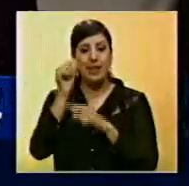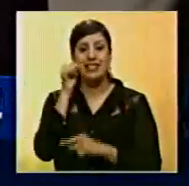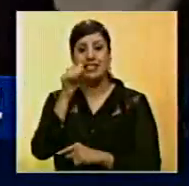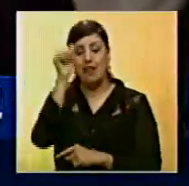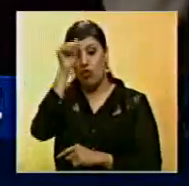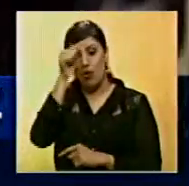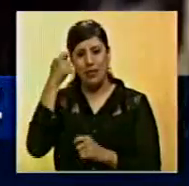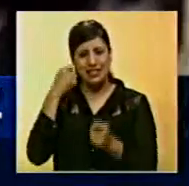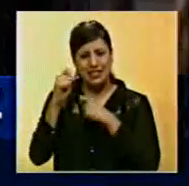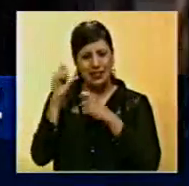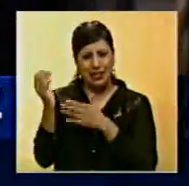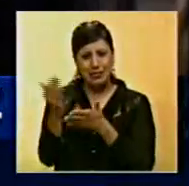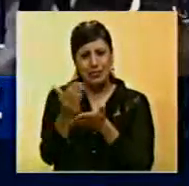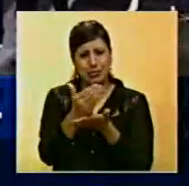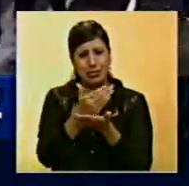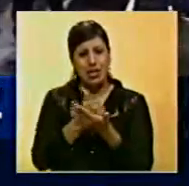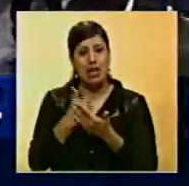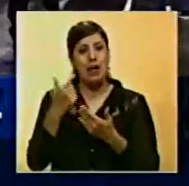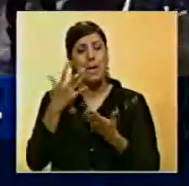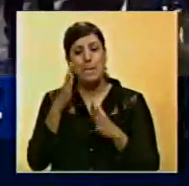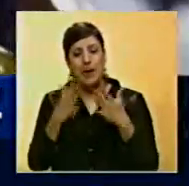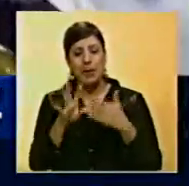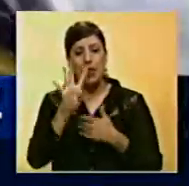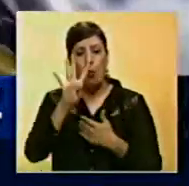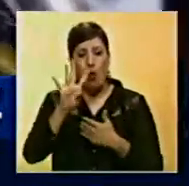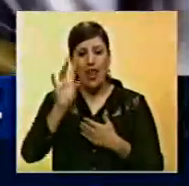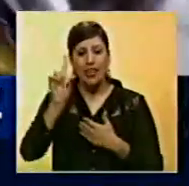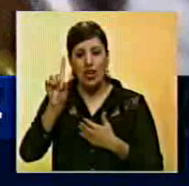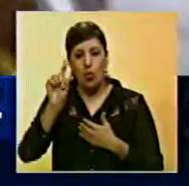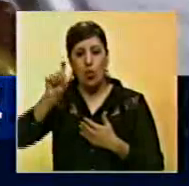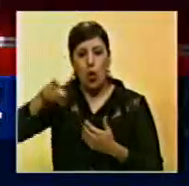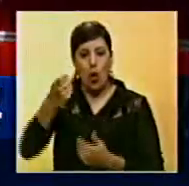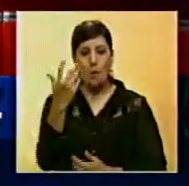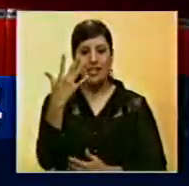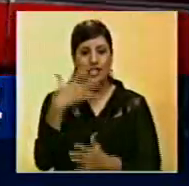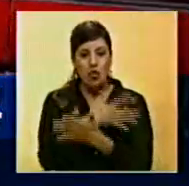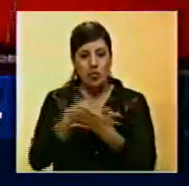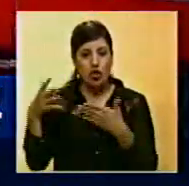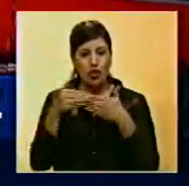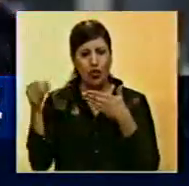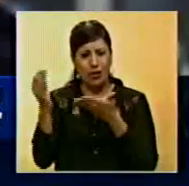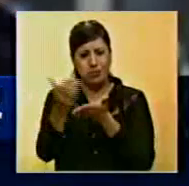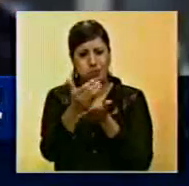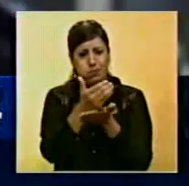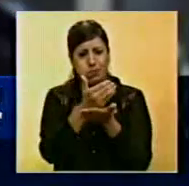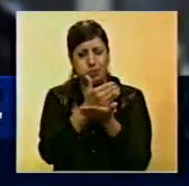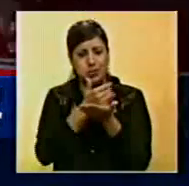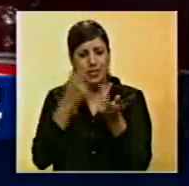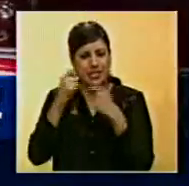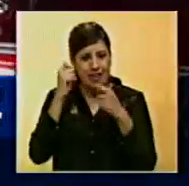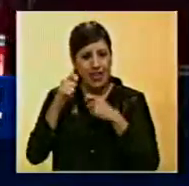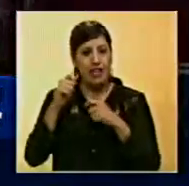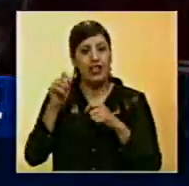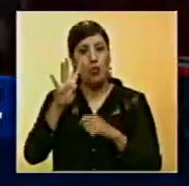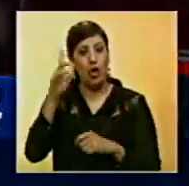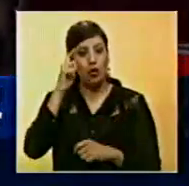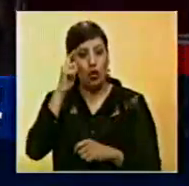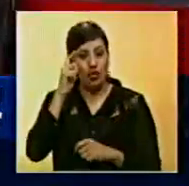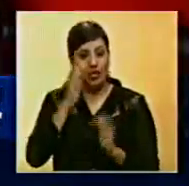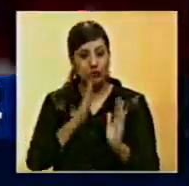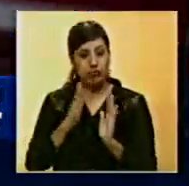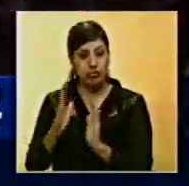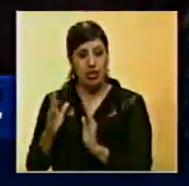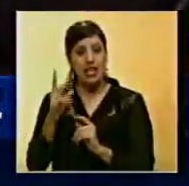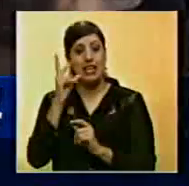de semana largo en los Estados Unidos con un estimado de 41,5 millones de dólares en taquilla durante 4 días.